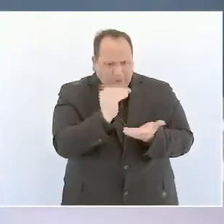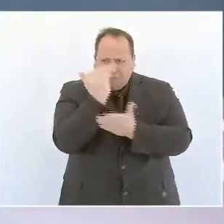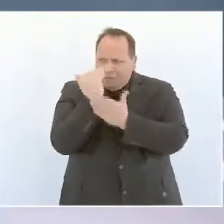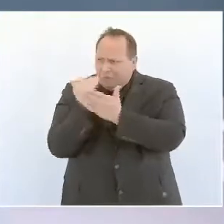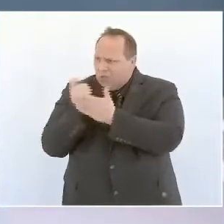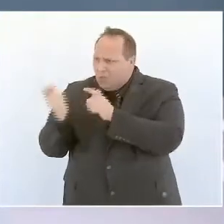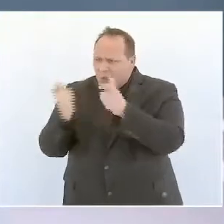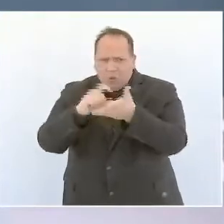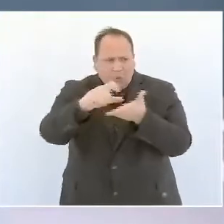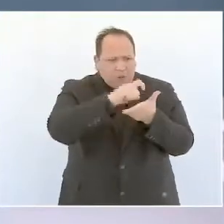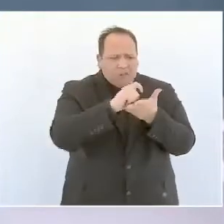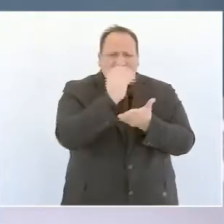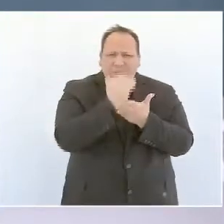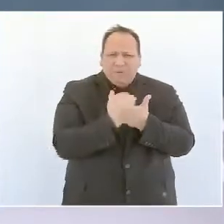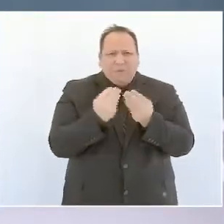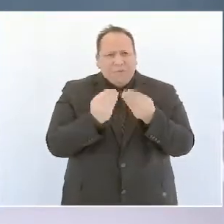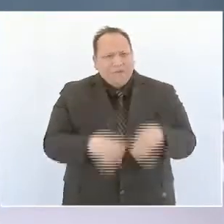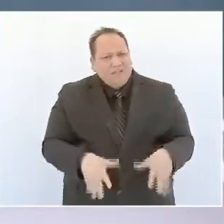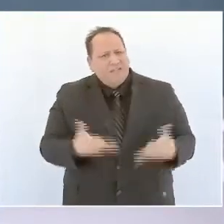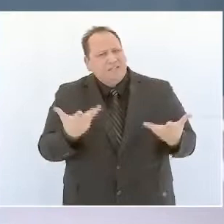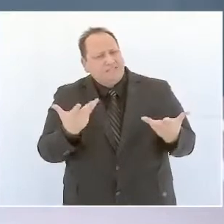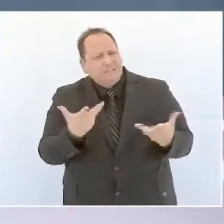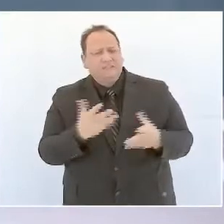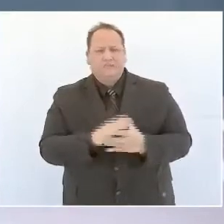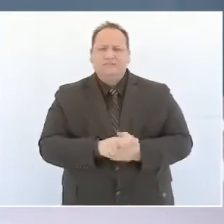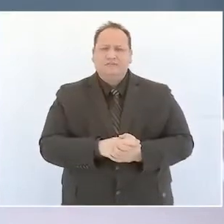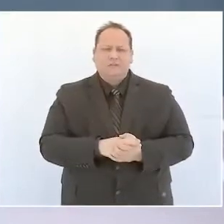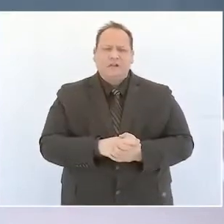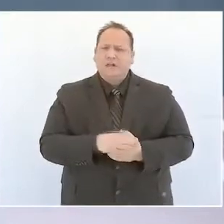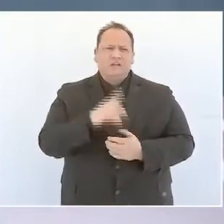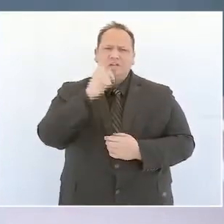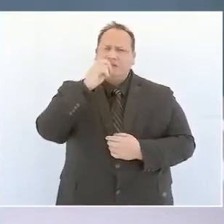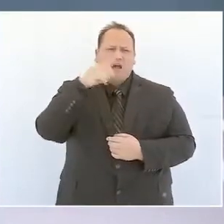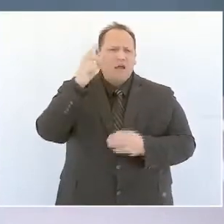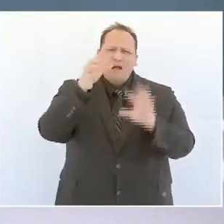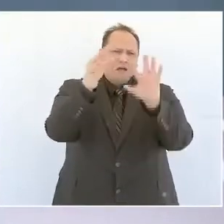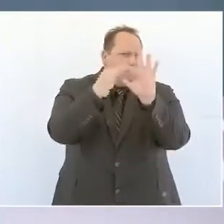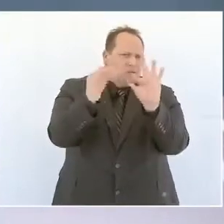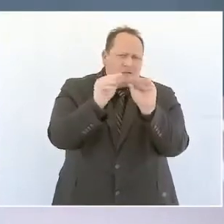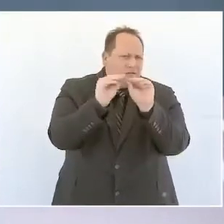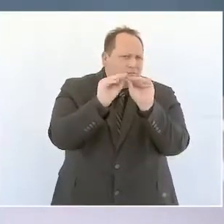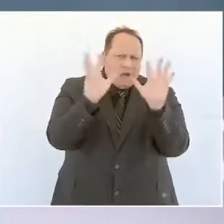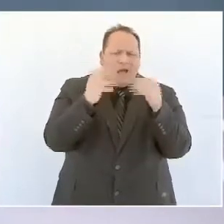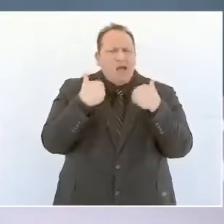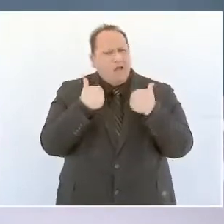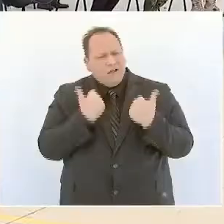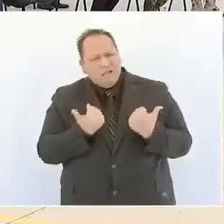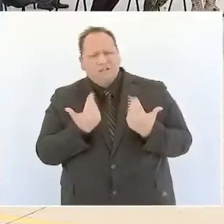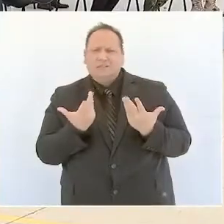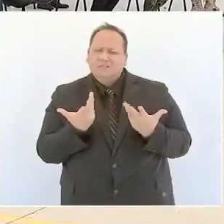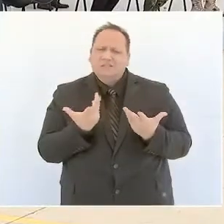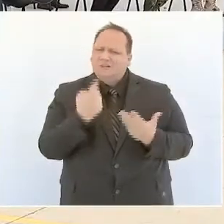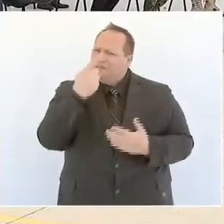salario. Y es muy sencillo de explicar y de entender.